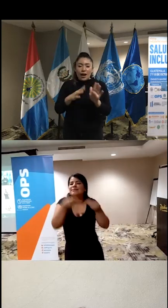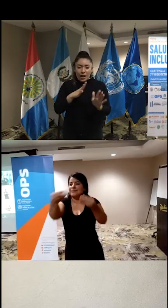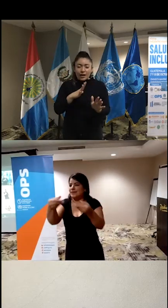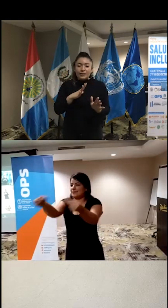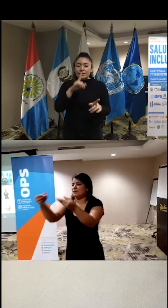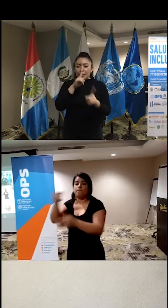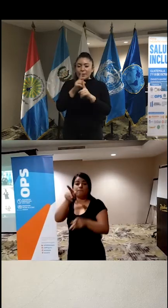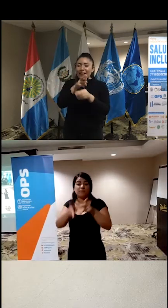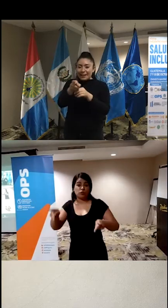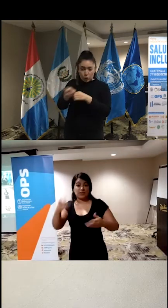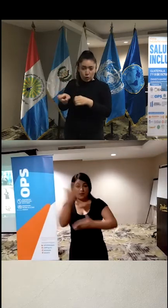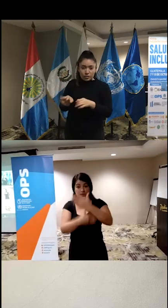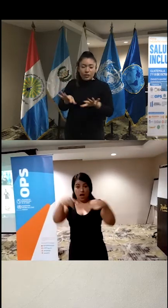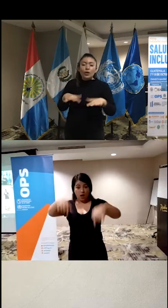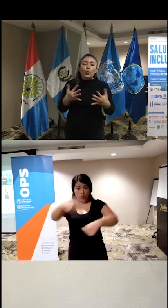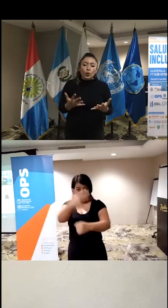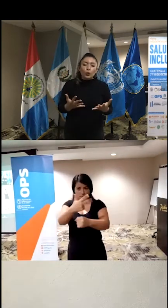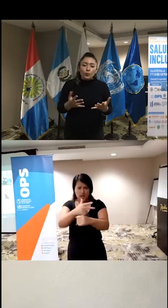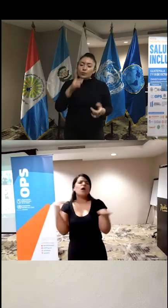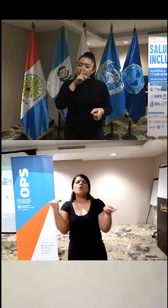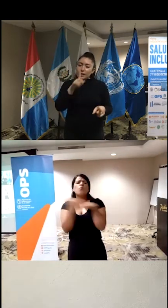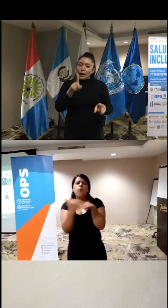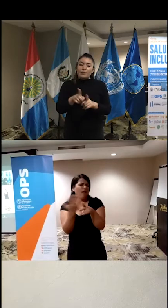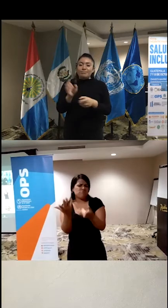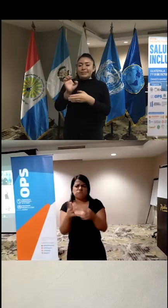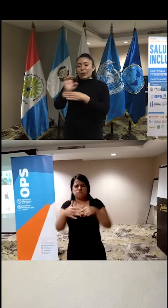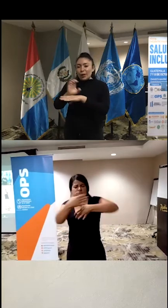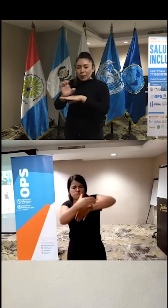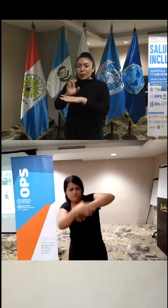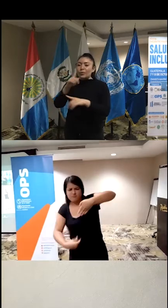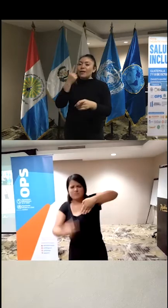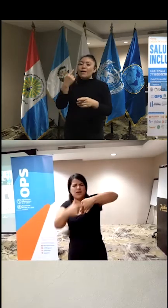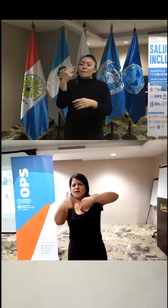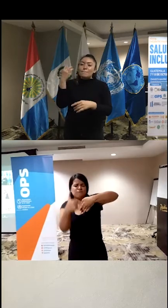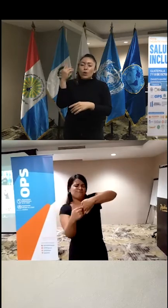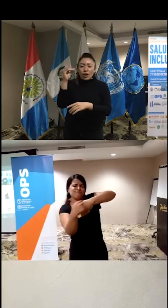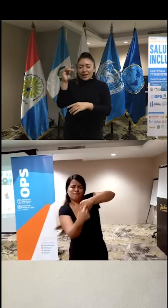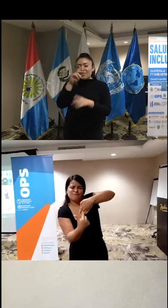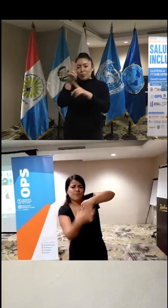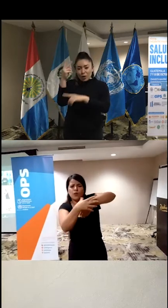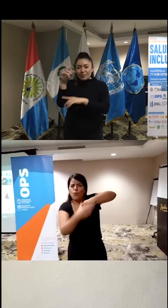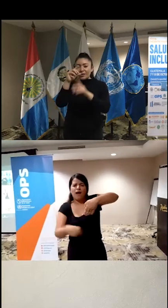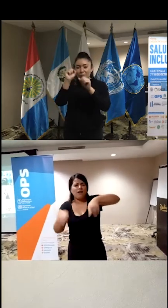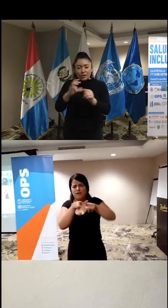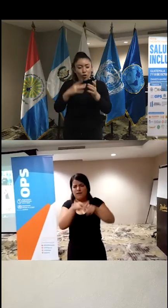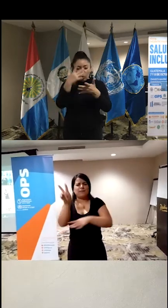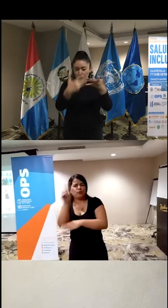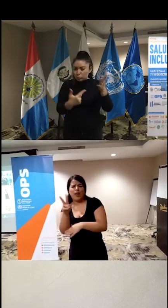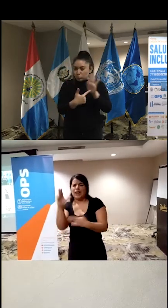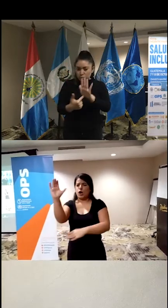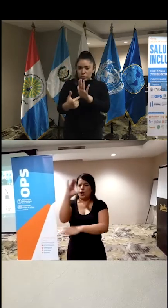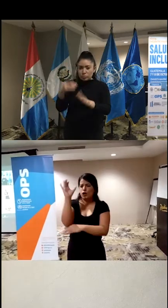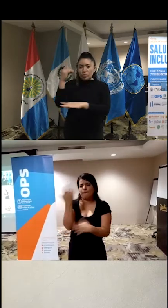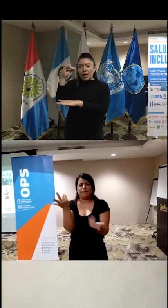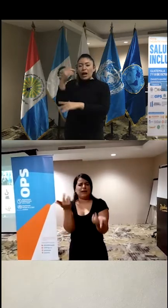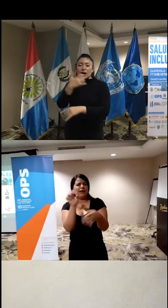región como el Ecuador, Bolivia, Venezuela, Argentina, por citar algunos, ¿verdad?